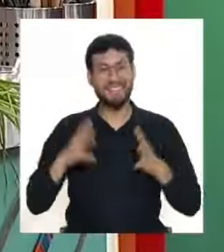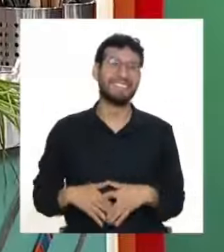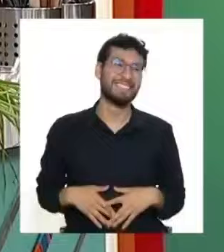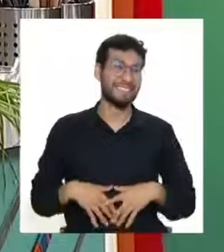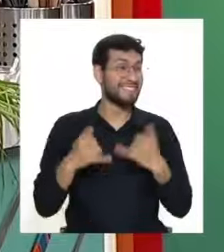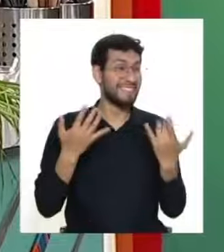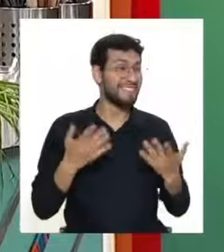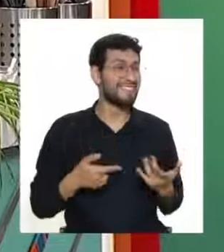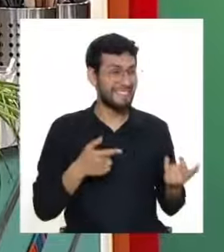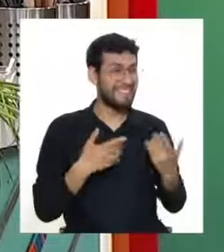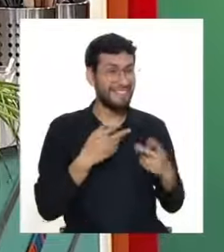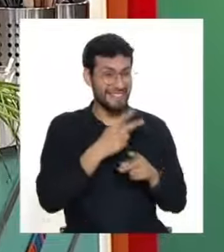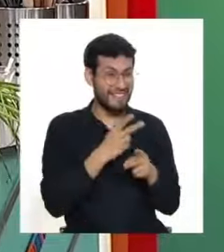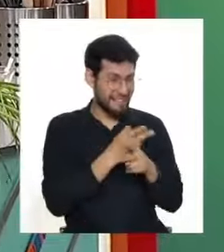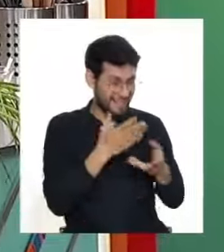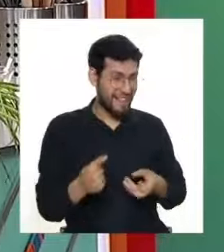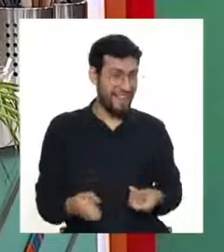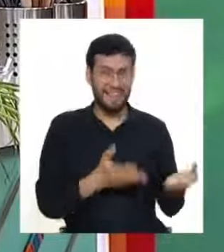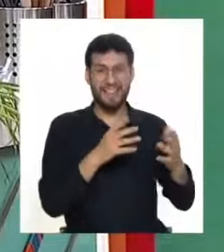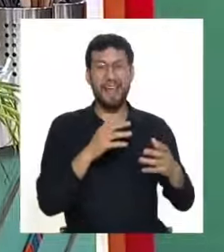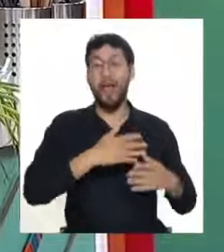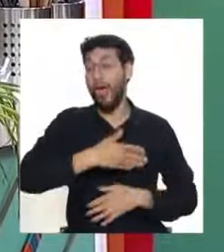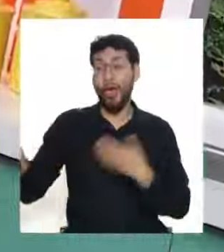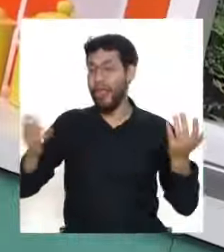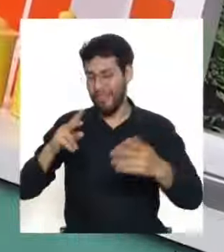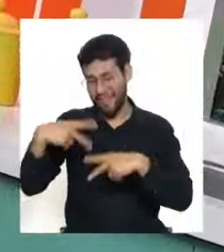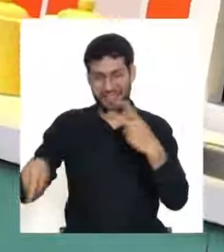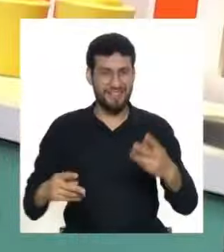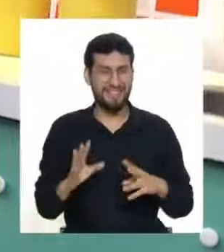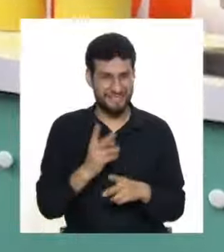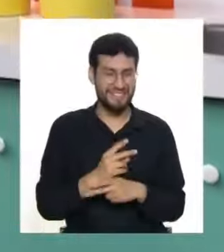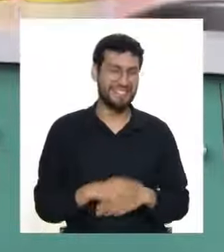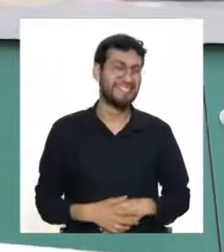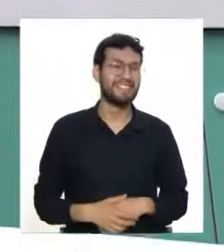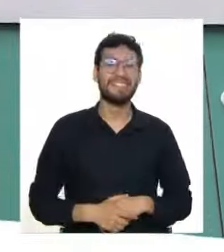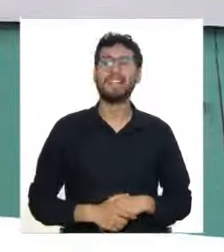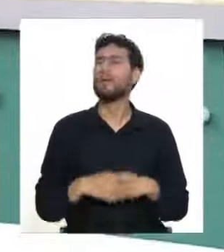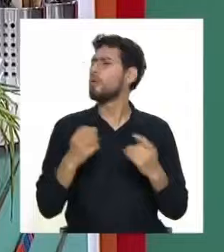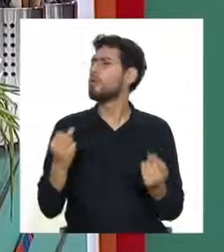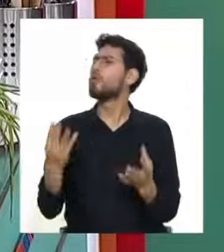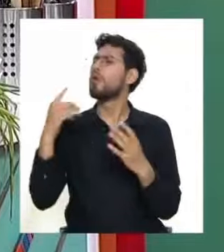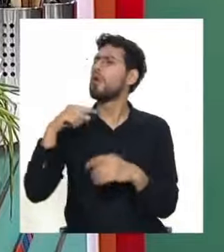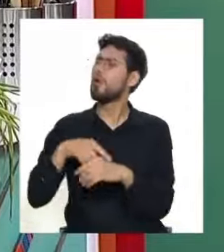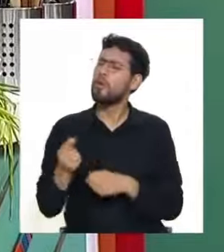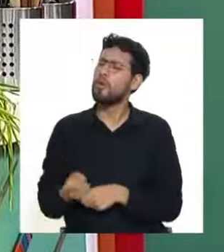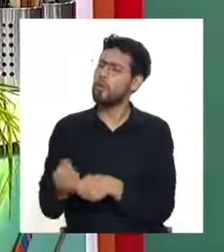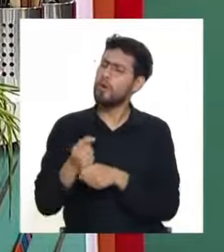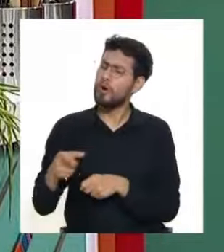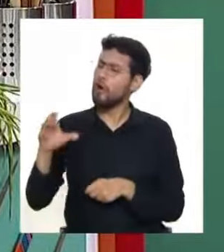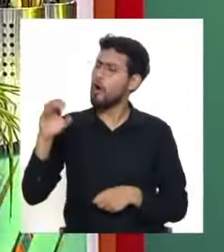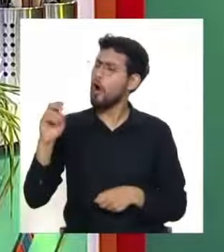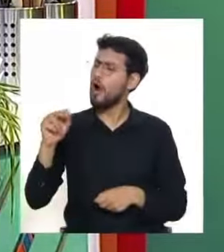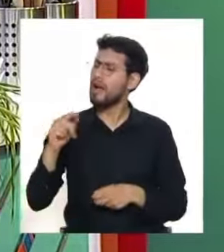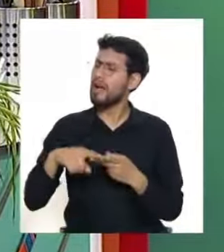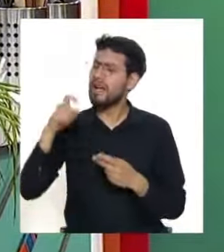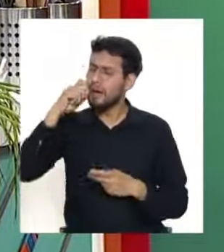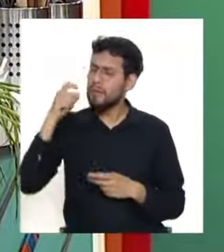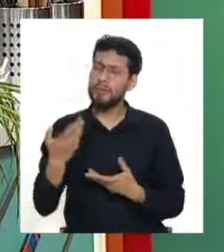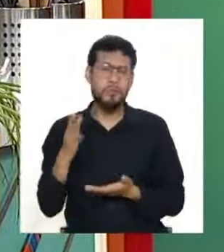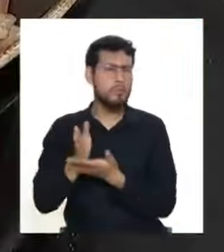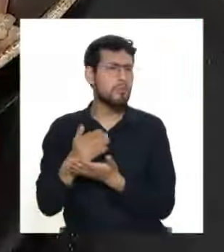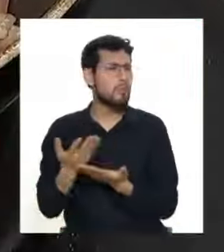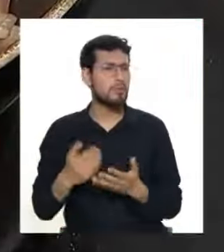Cuidado que botas las cortas. Esa es la rucarina. A todos los que están ñahuichando. ¿Cuánto tiempo suazas la cocona y la cebolla? Quiero